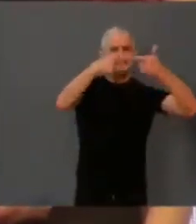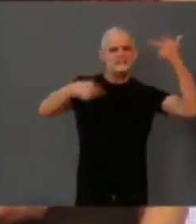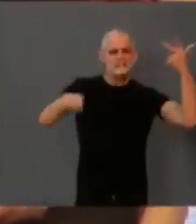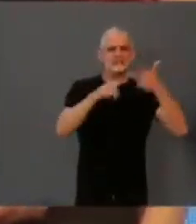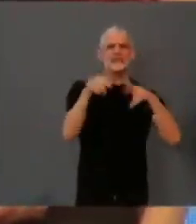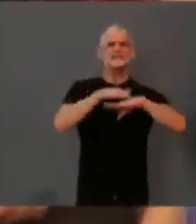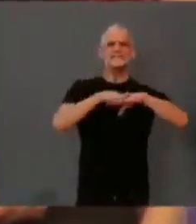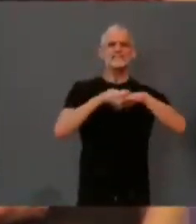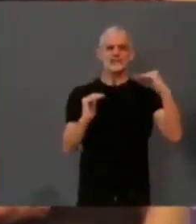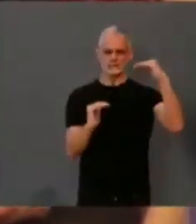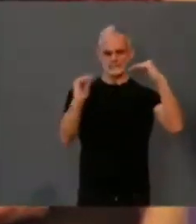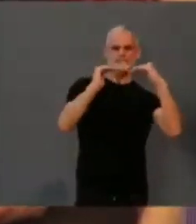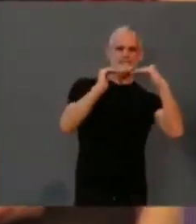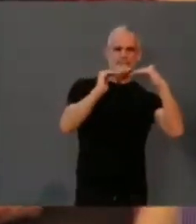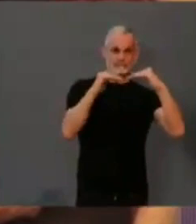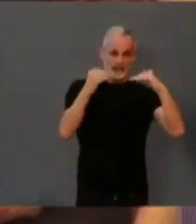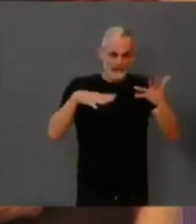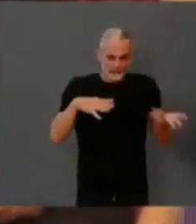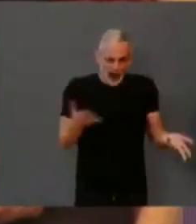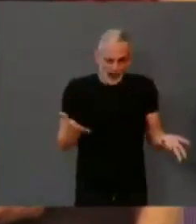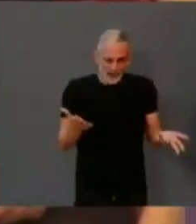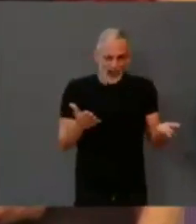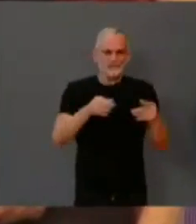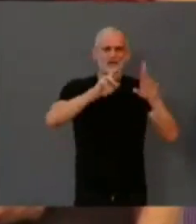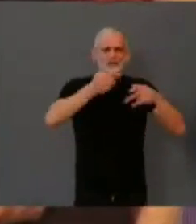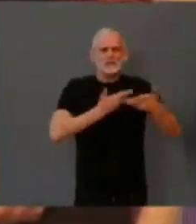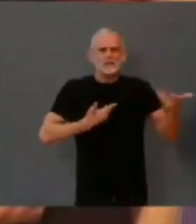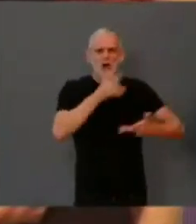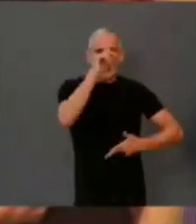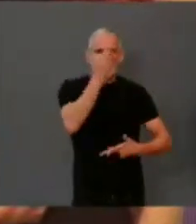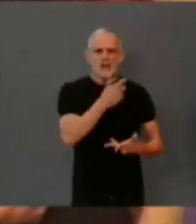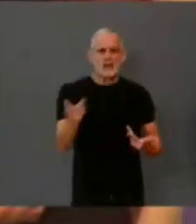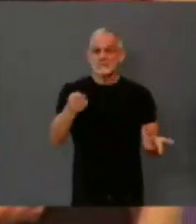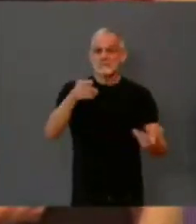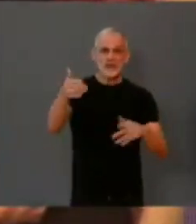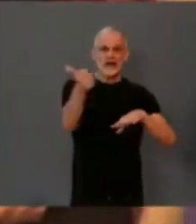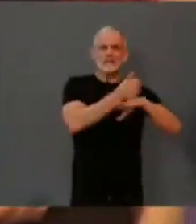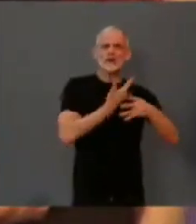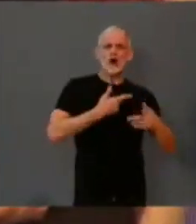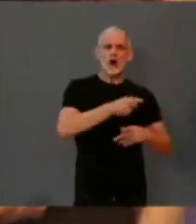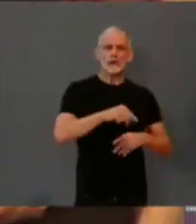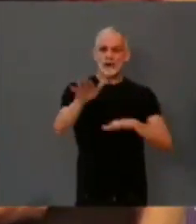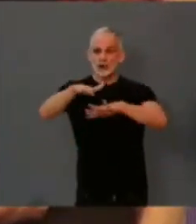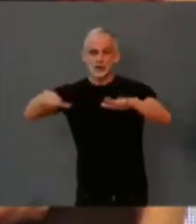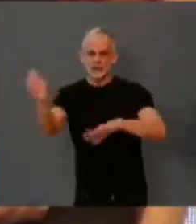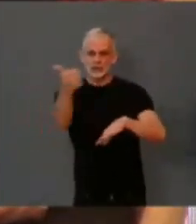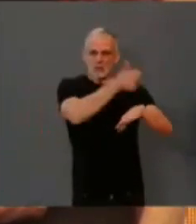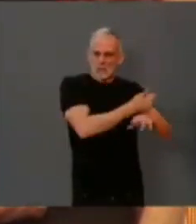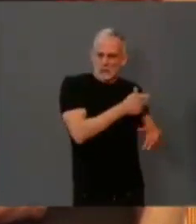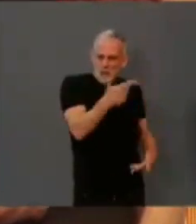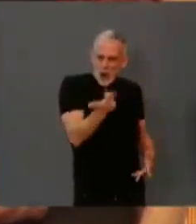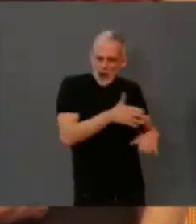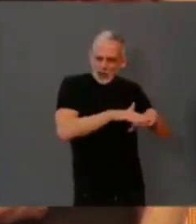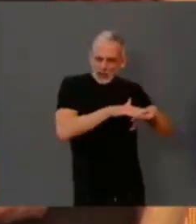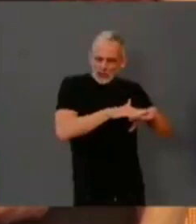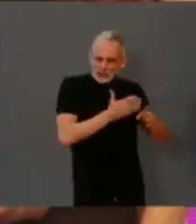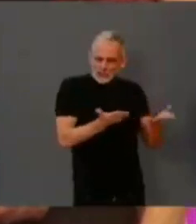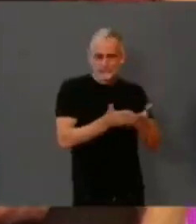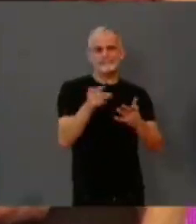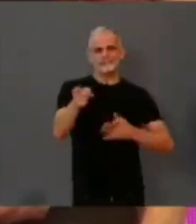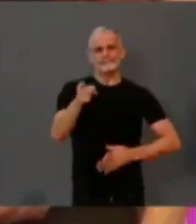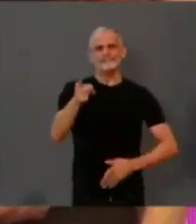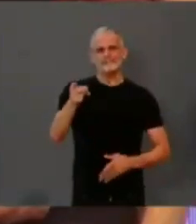basado en equidad y la falta de espacio de participación real para las chicas y los chicos son